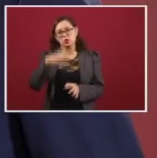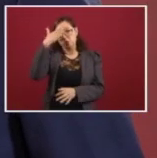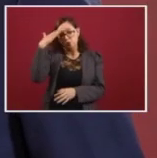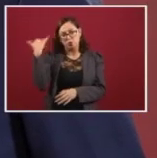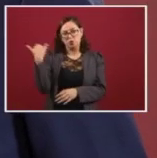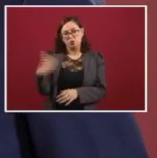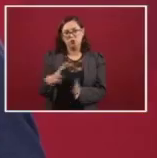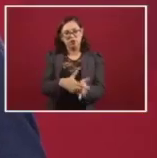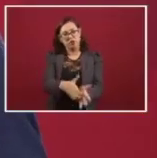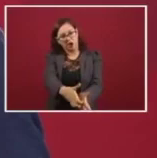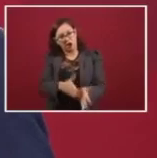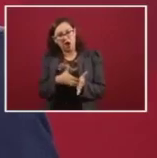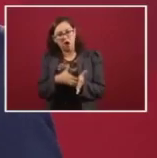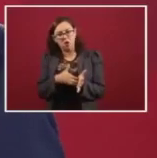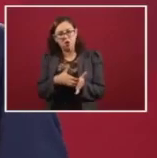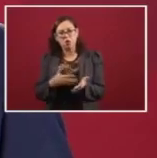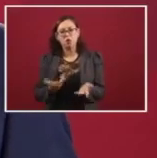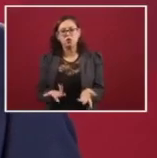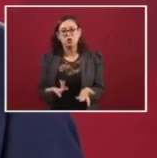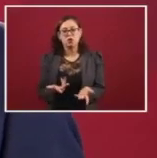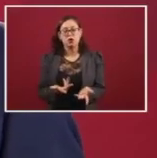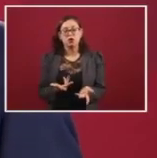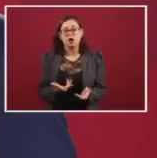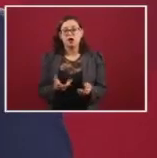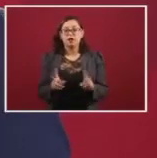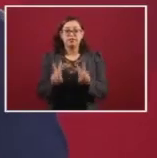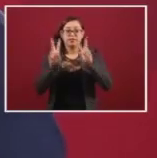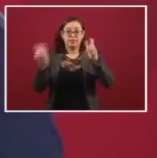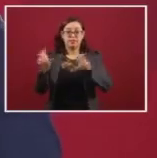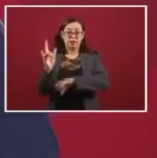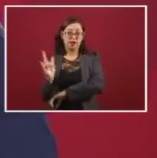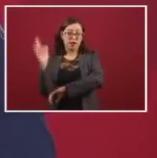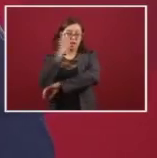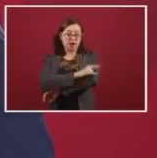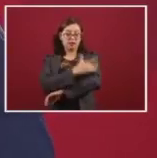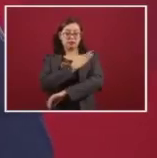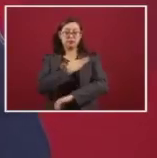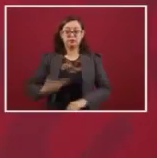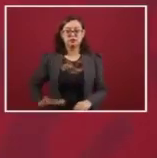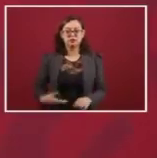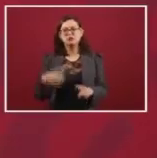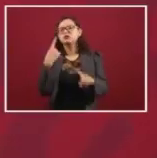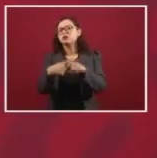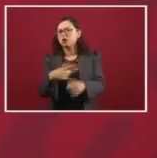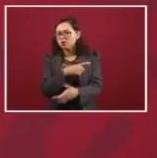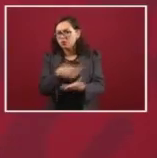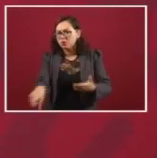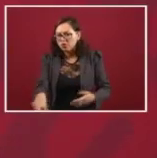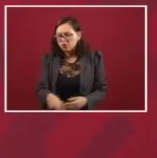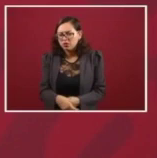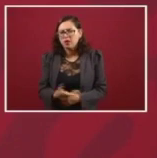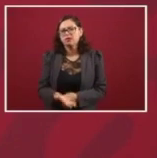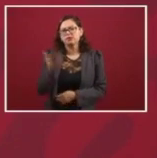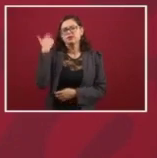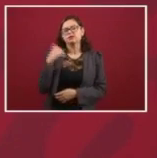para refrescar la memoria, lo compró Calderón,